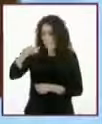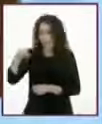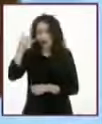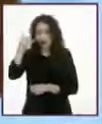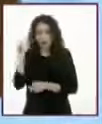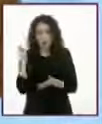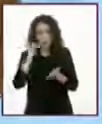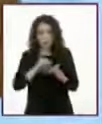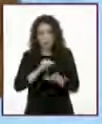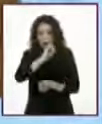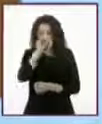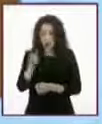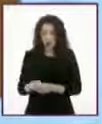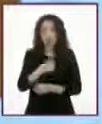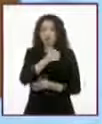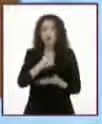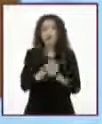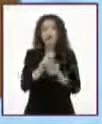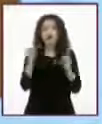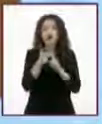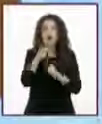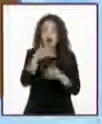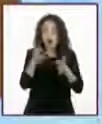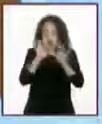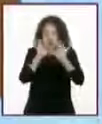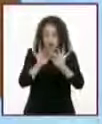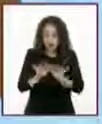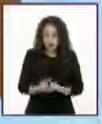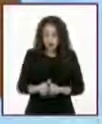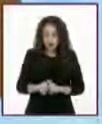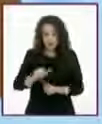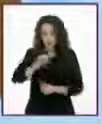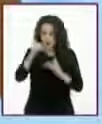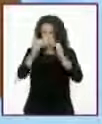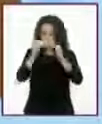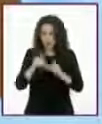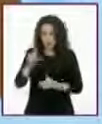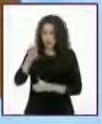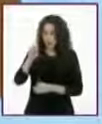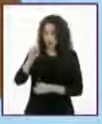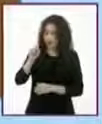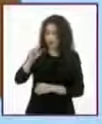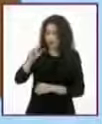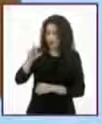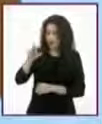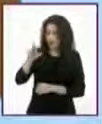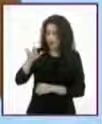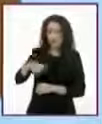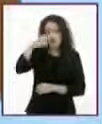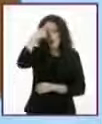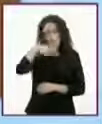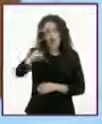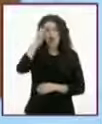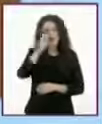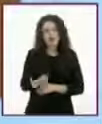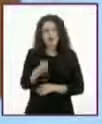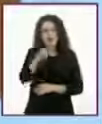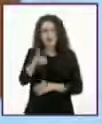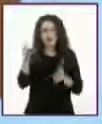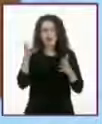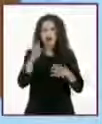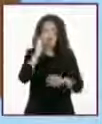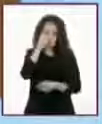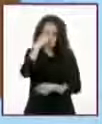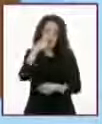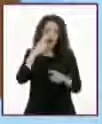carta. Destinatario. En esta parte se escribe el nombre completo de a quién va dirigida la carta, acompañado el